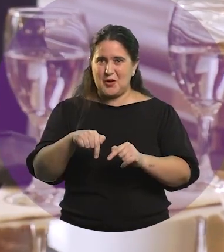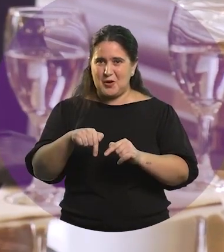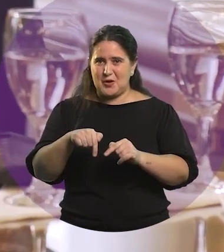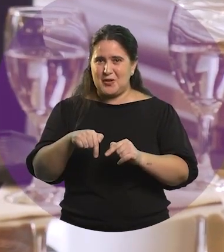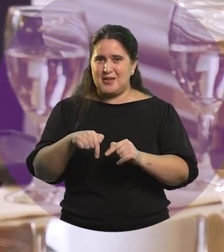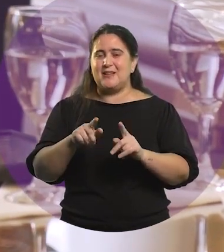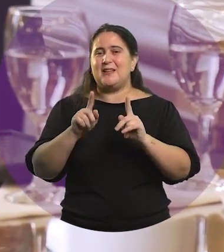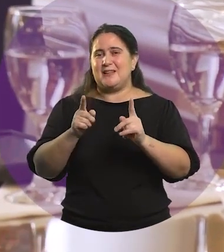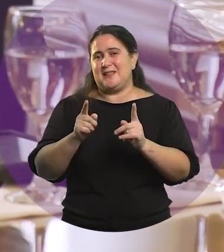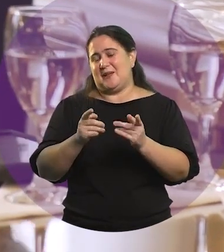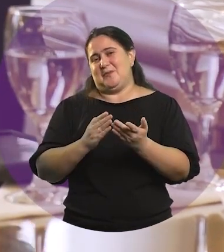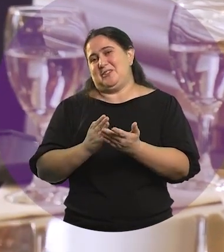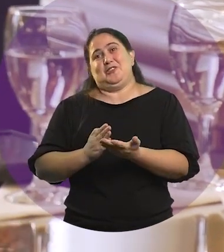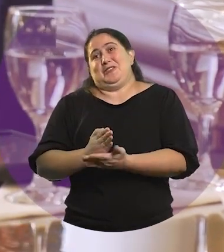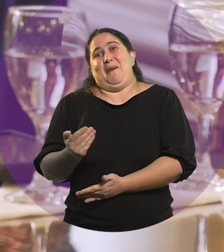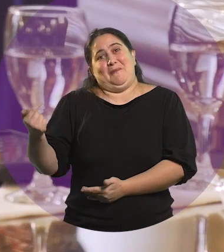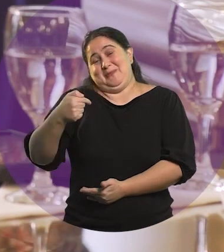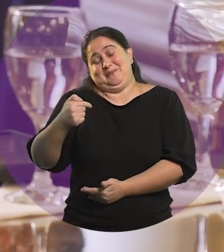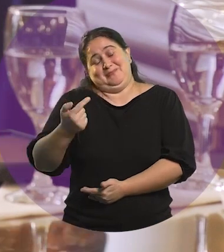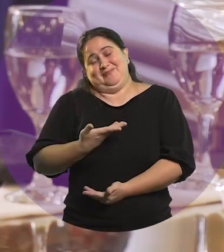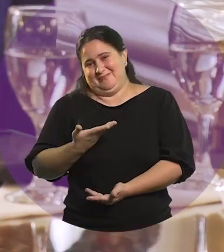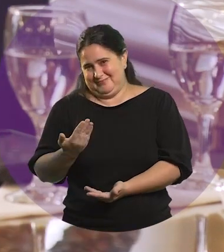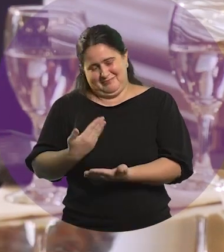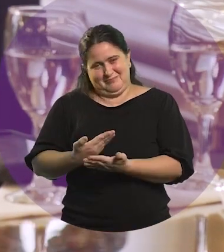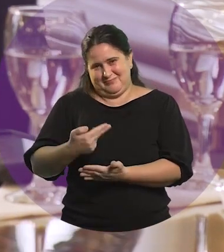aquí, como siempre aprendo, yo soy cero falta, ¿verdad?